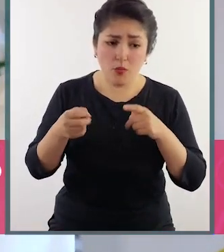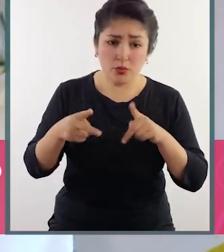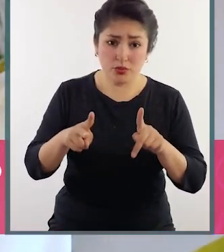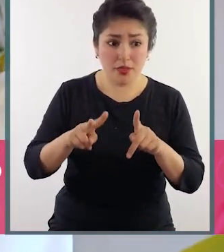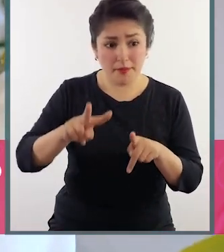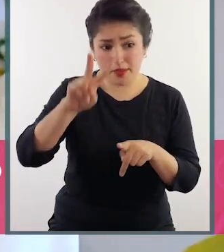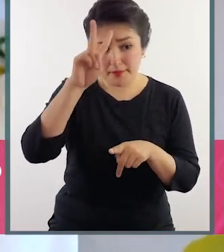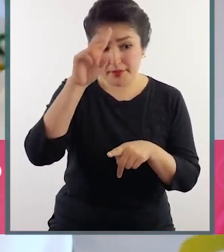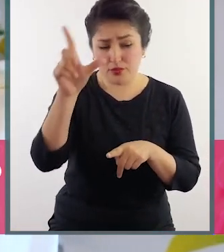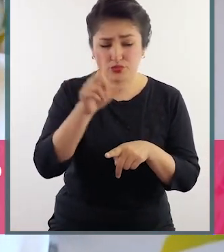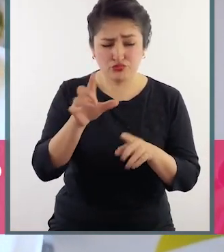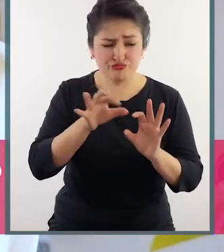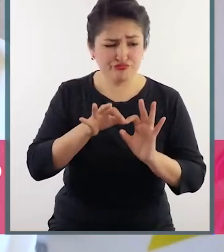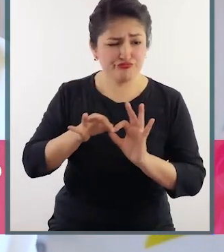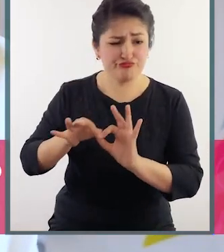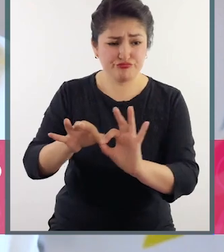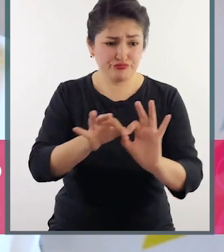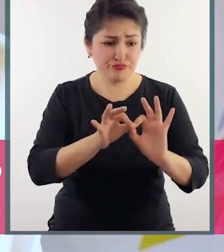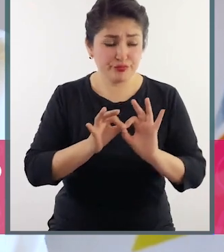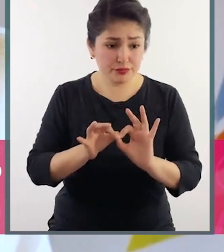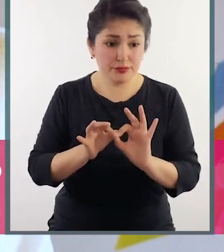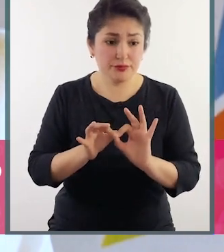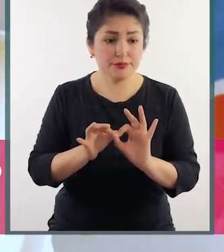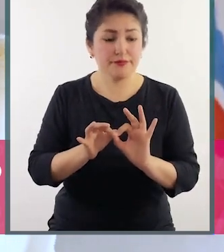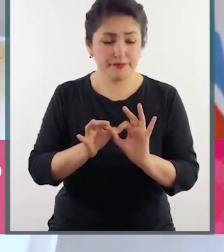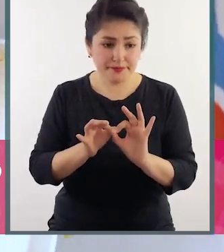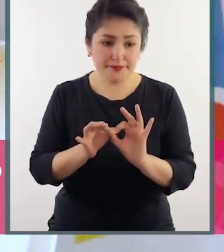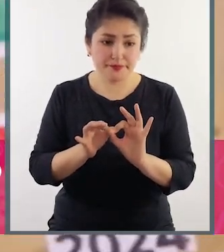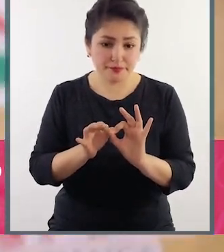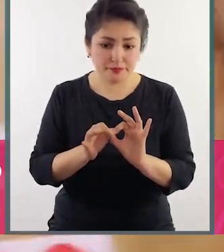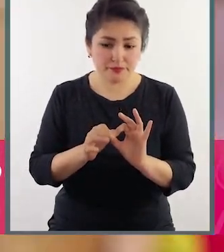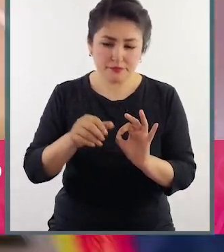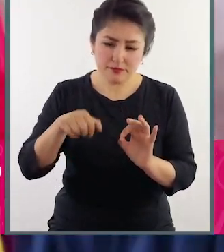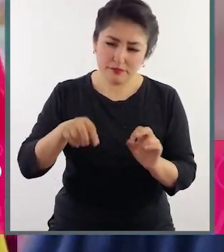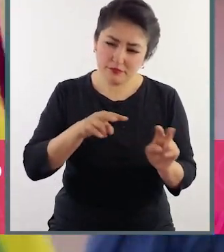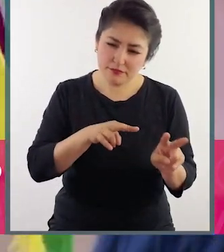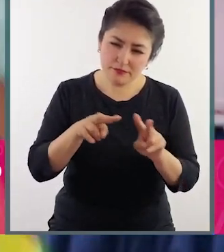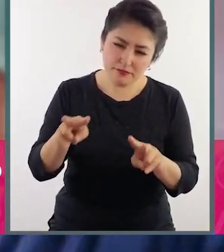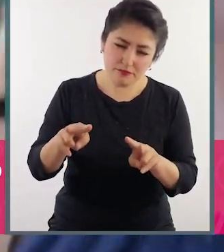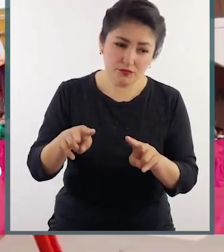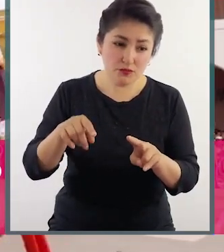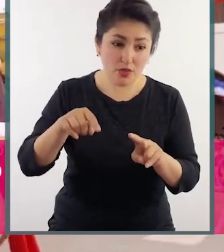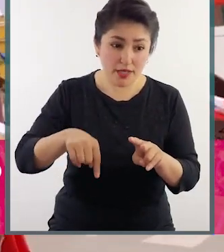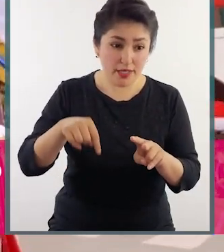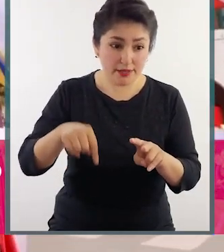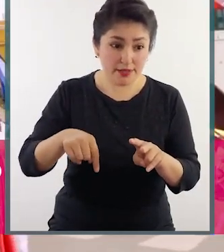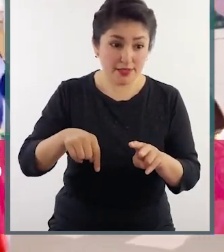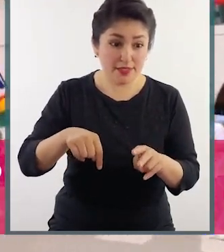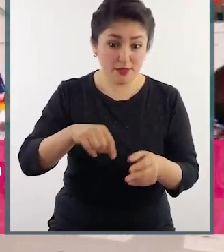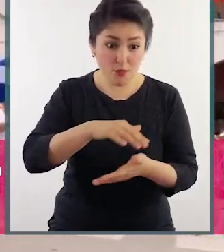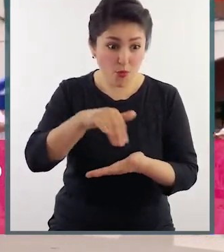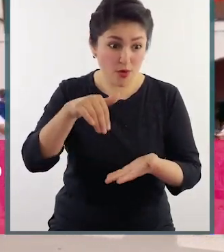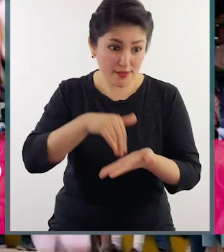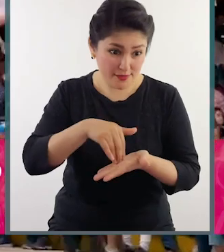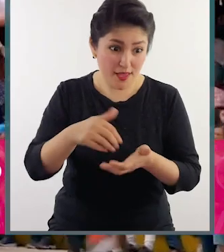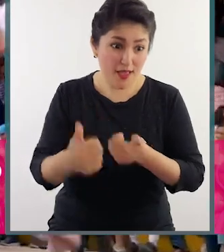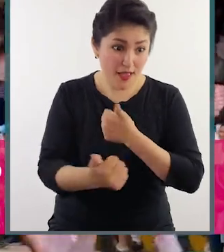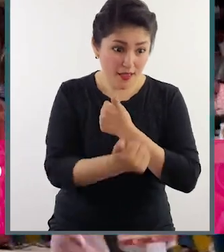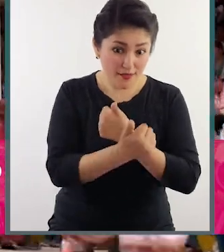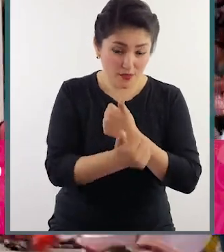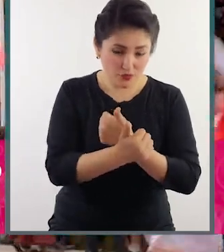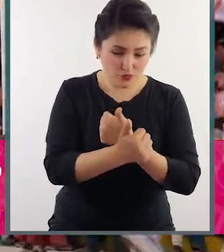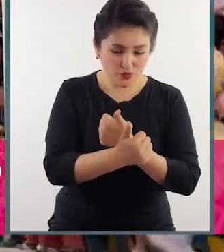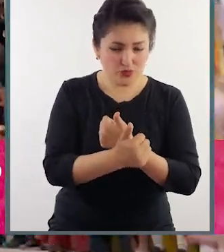oportunidad para unirnos como país. Y ya que esta sede principal de este evento es en